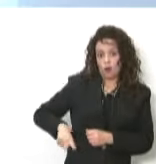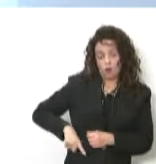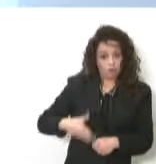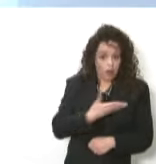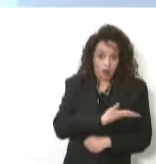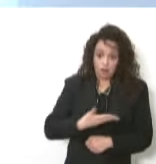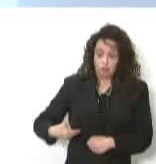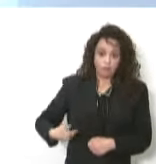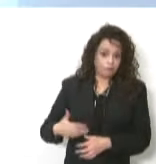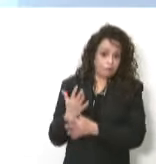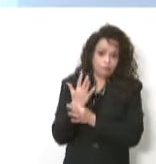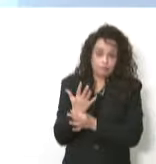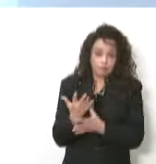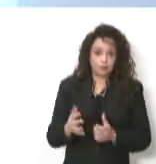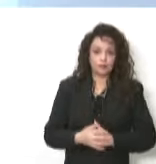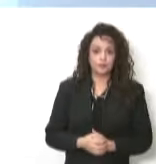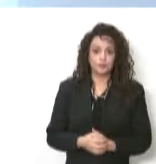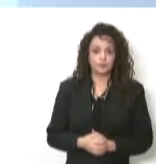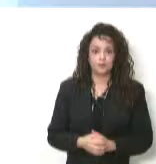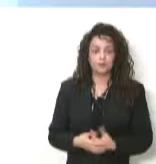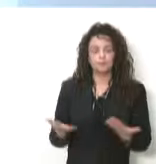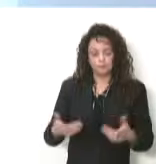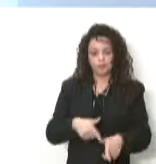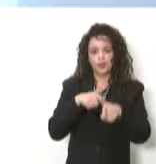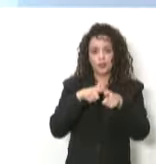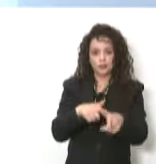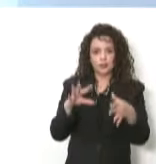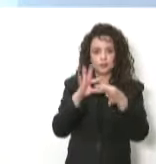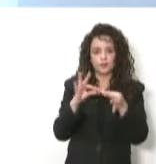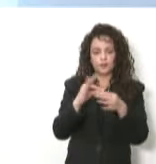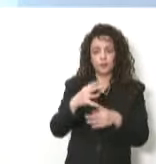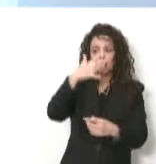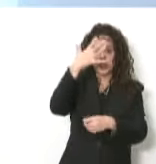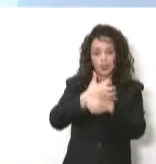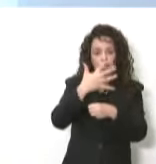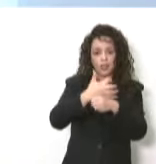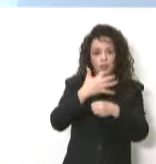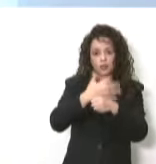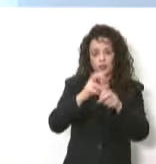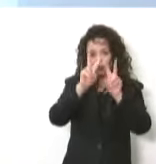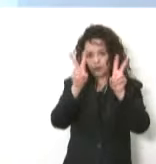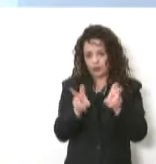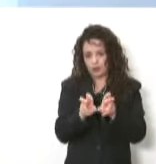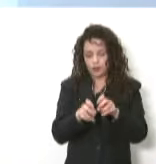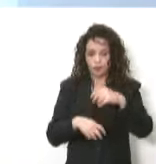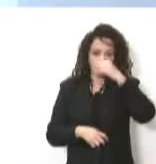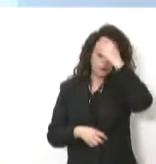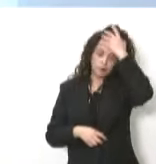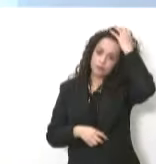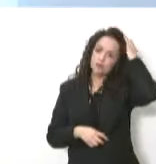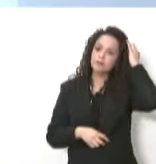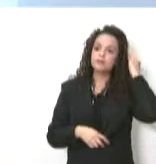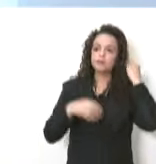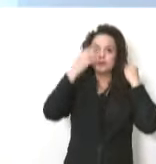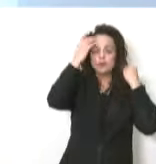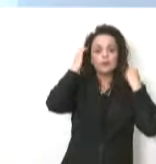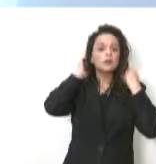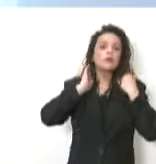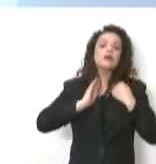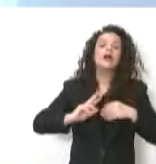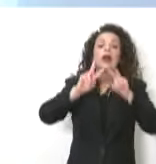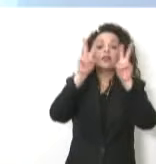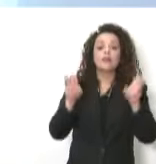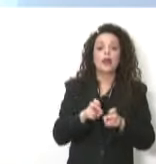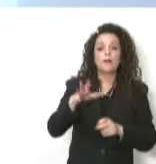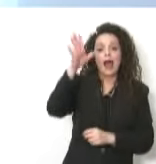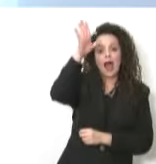Pues vamos a continuar. Quinto punto, vamos a abrir los acuerdos. Le